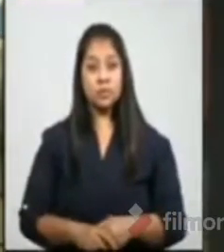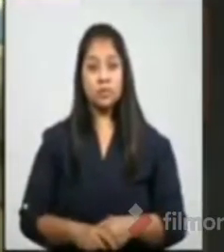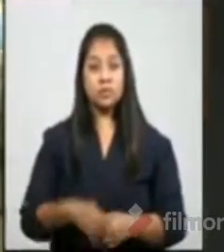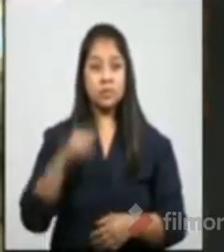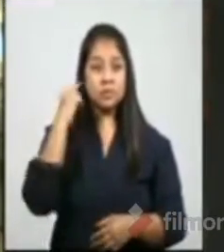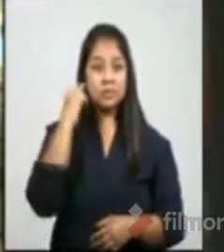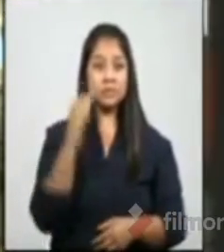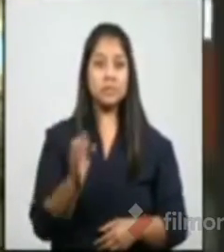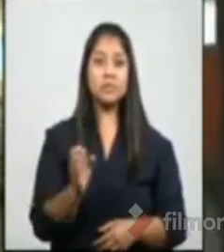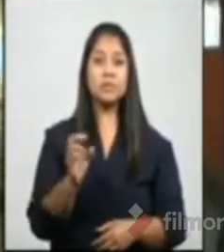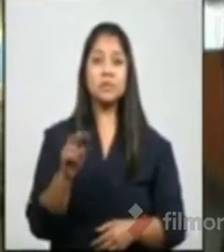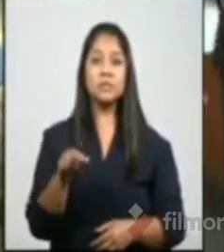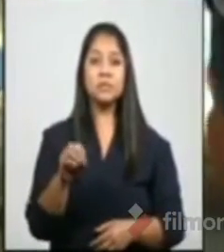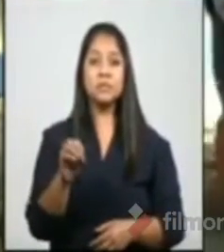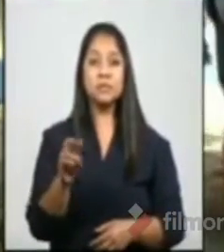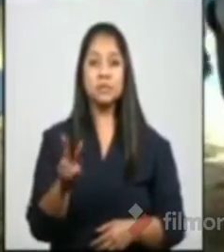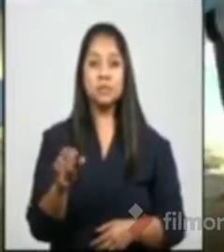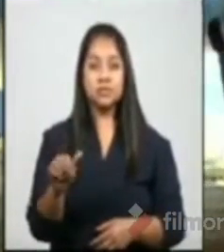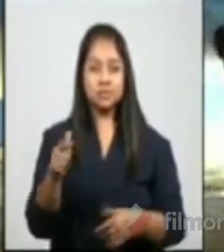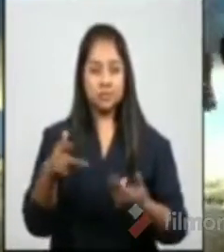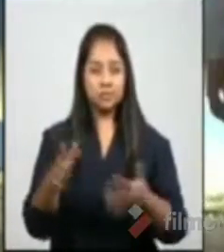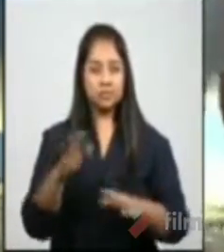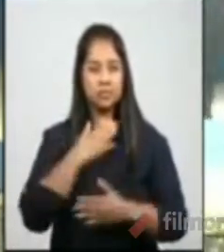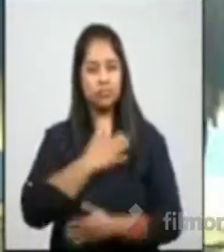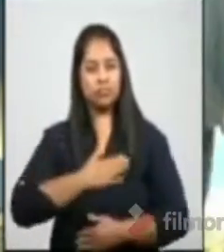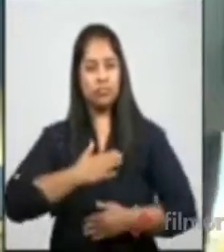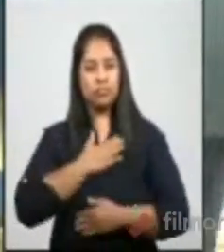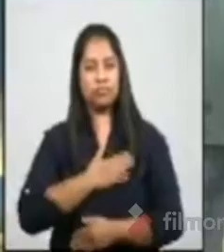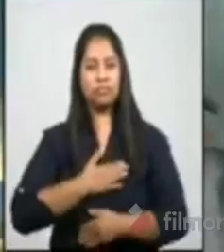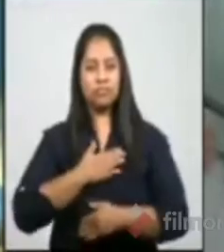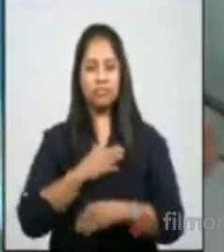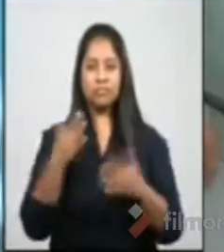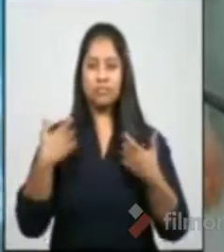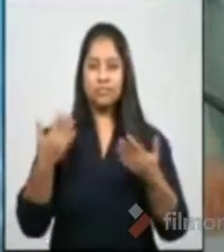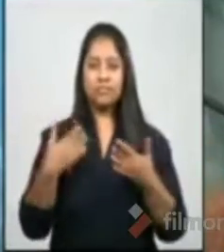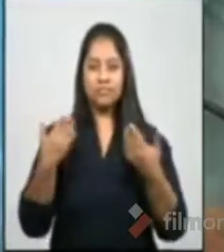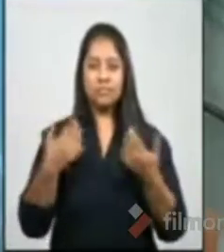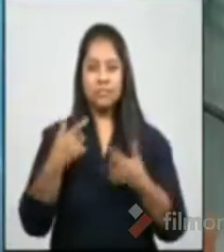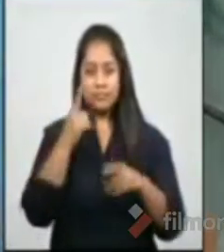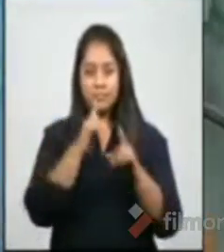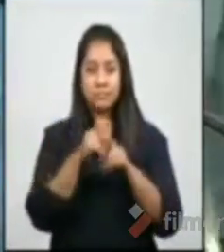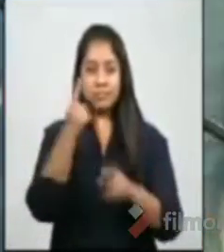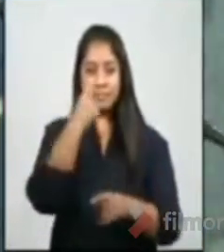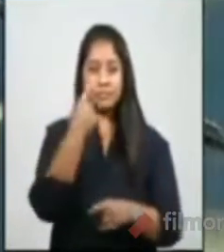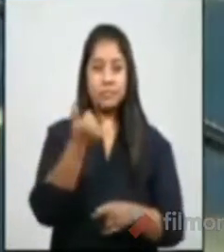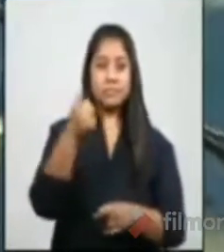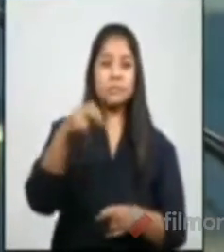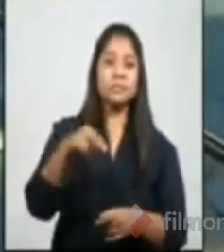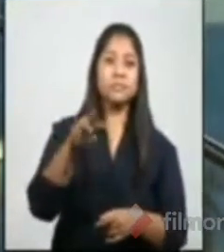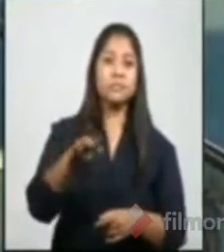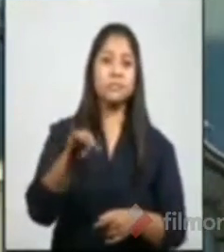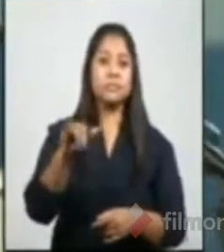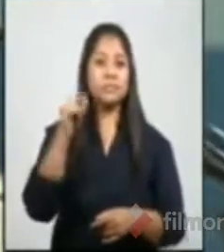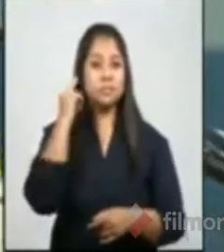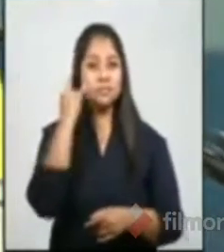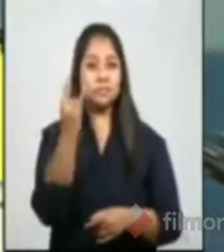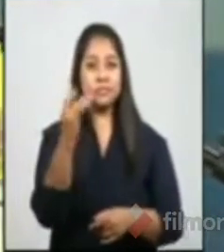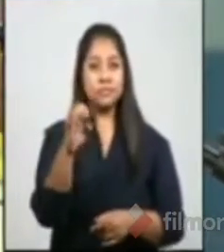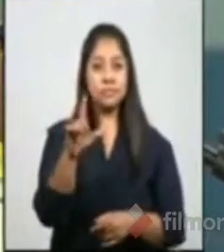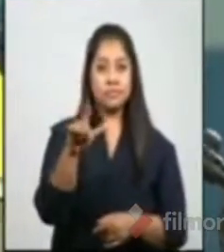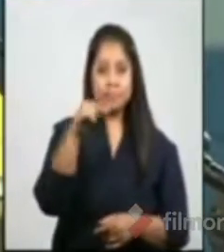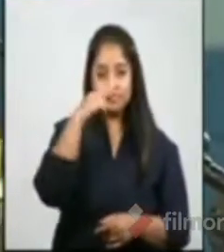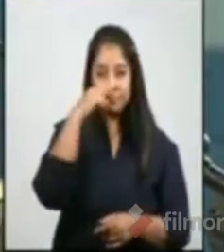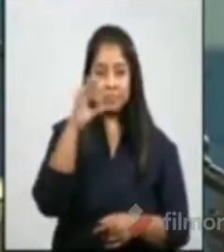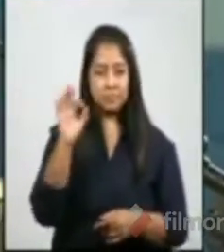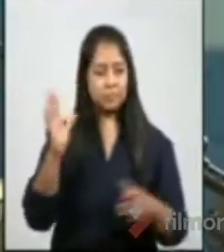Génova se llena de júbilo. El pueblo de San Miguelito Morazán se llena de júbilo en